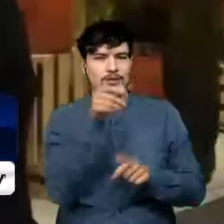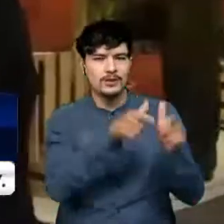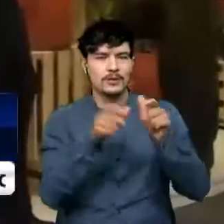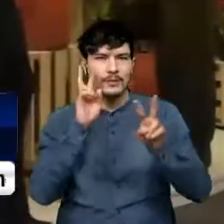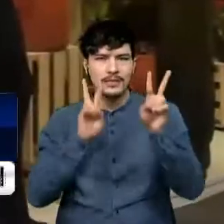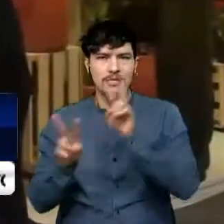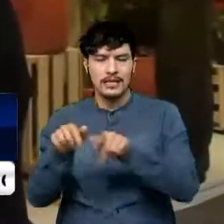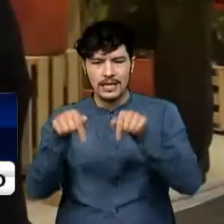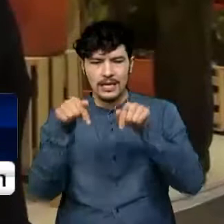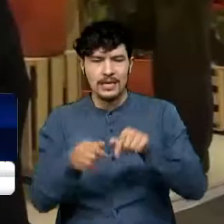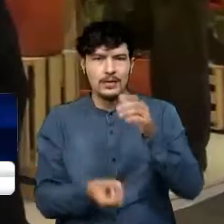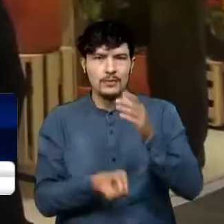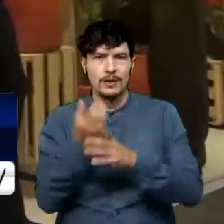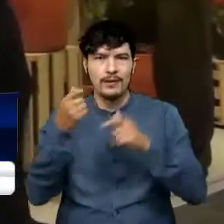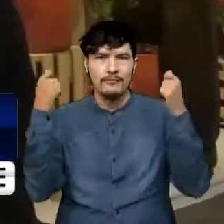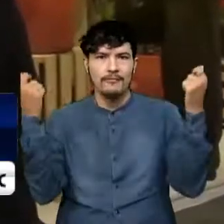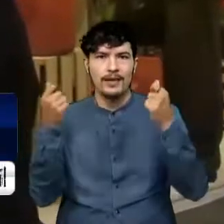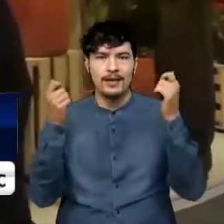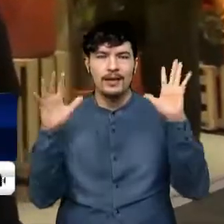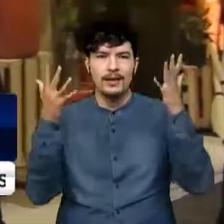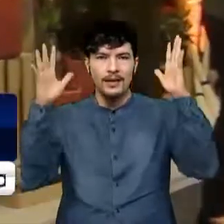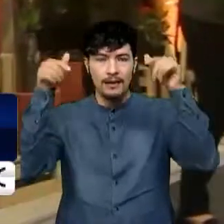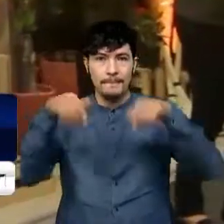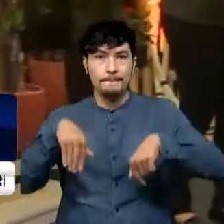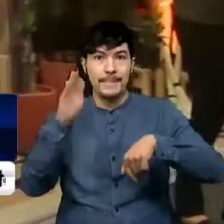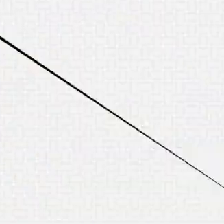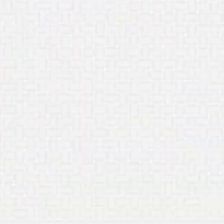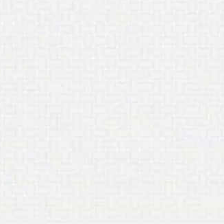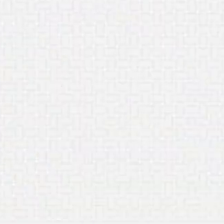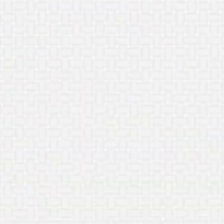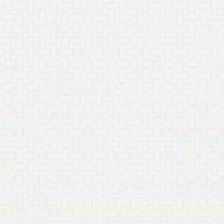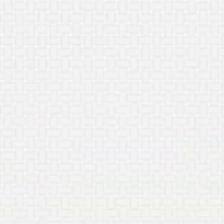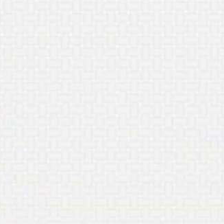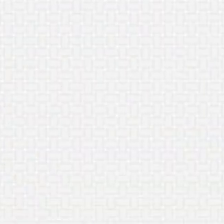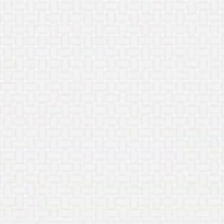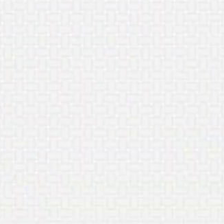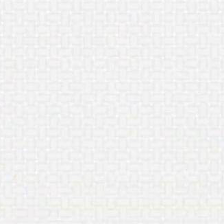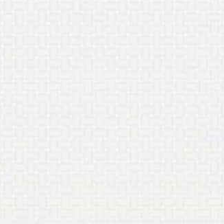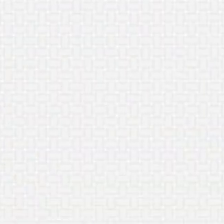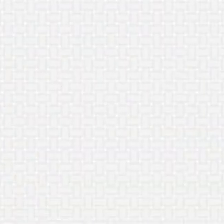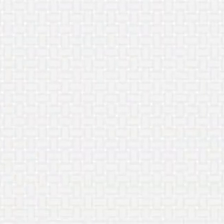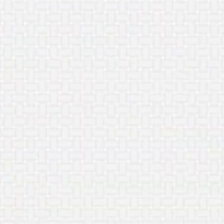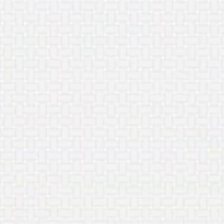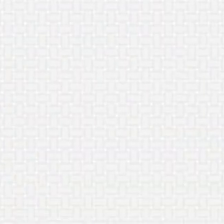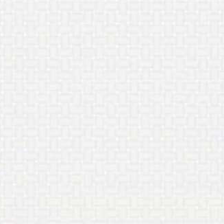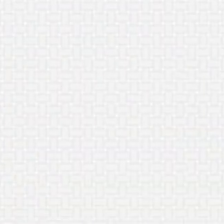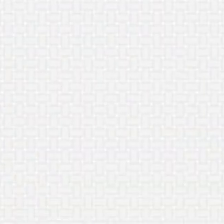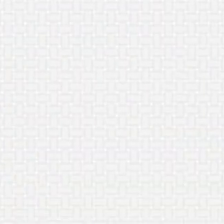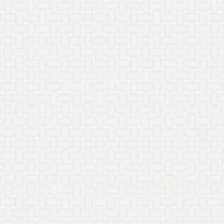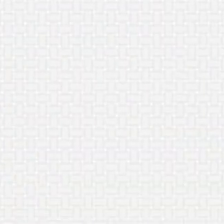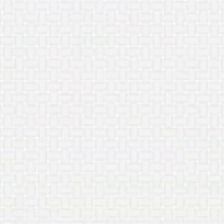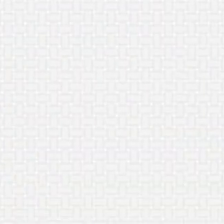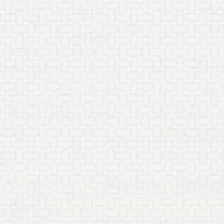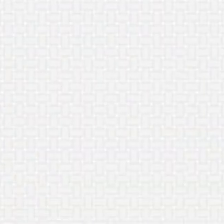nueva versión de la feria turística más importante de sudamérica canal tro do com